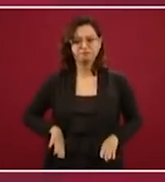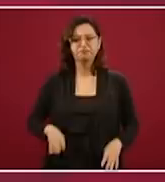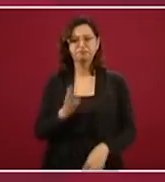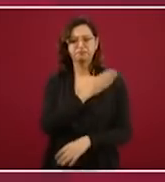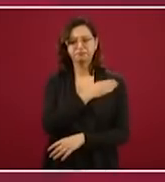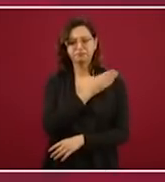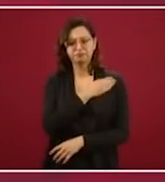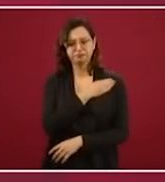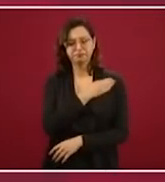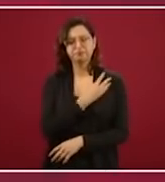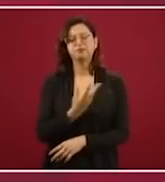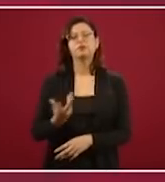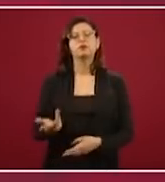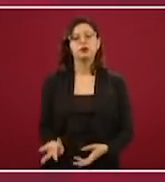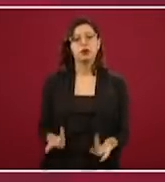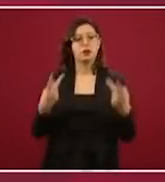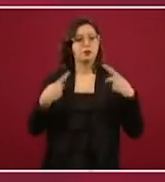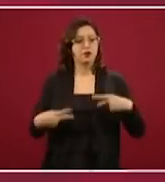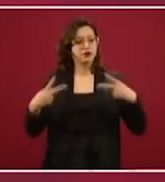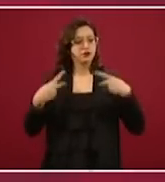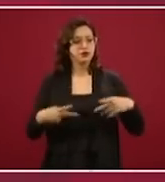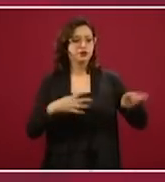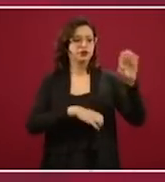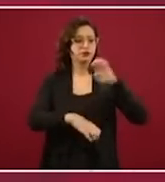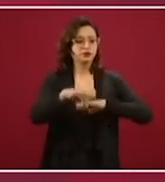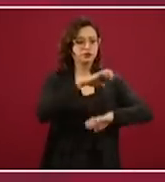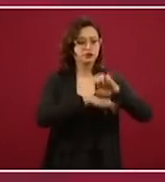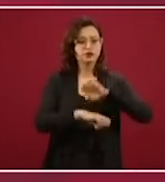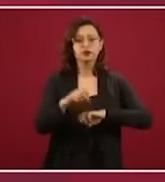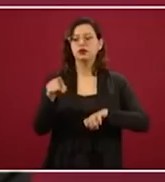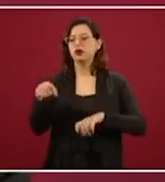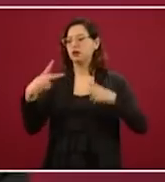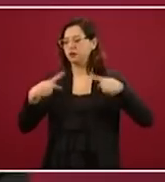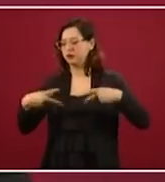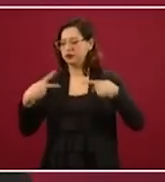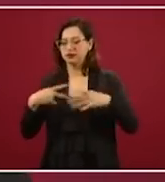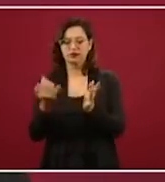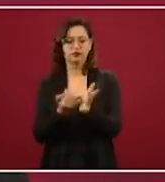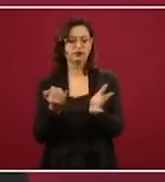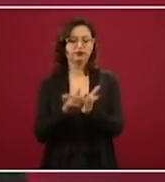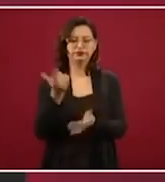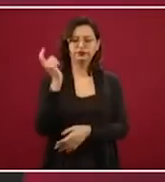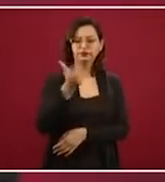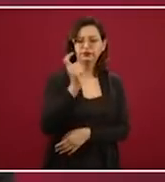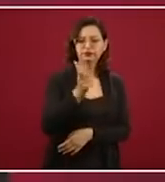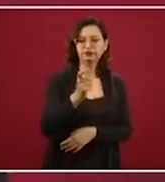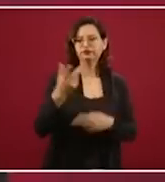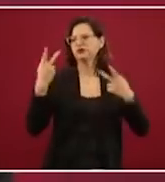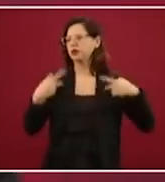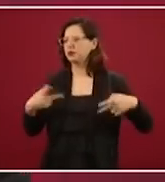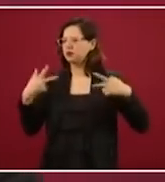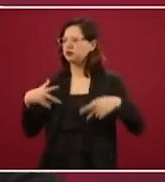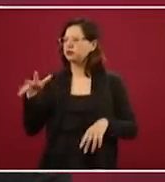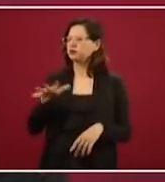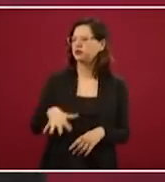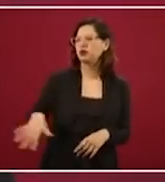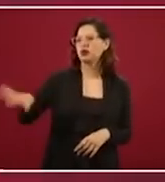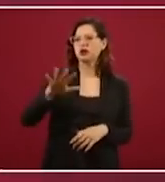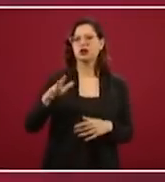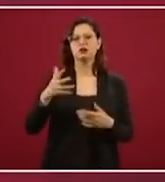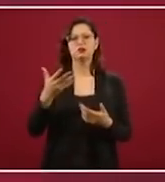empresario, el contribuyente, el ciudadano no sea